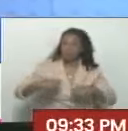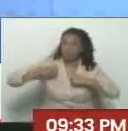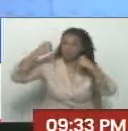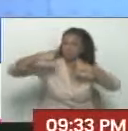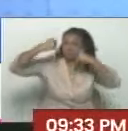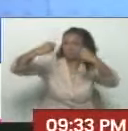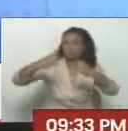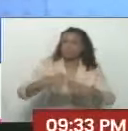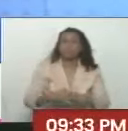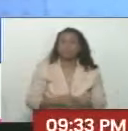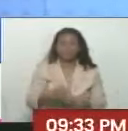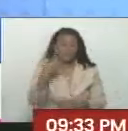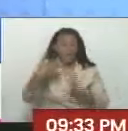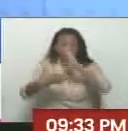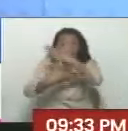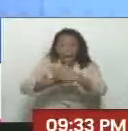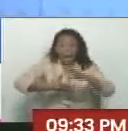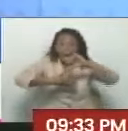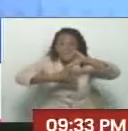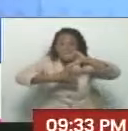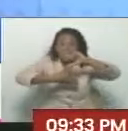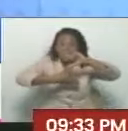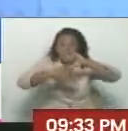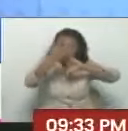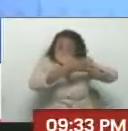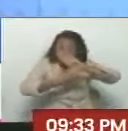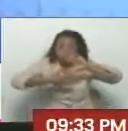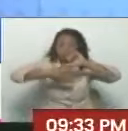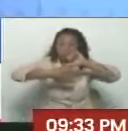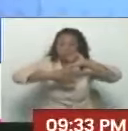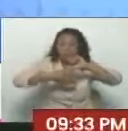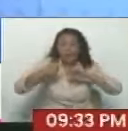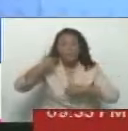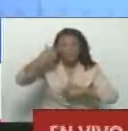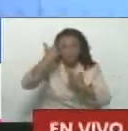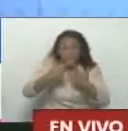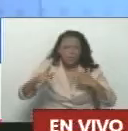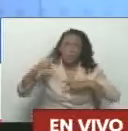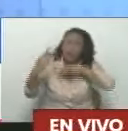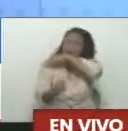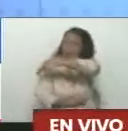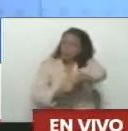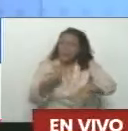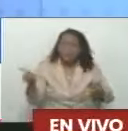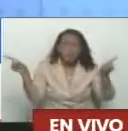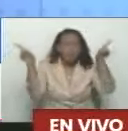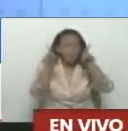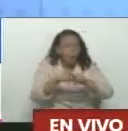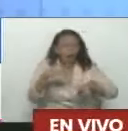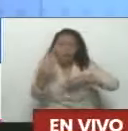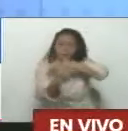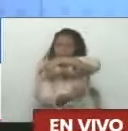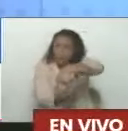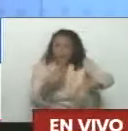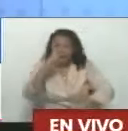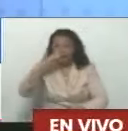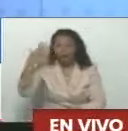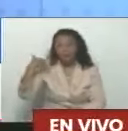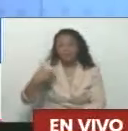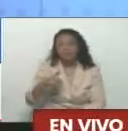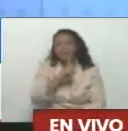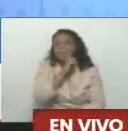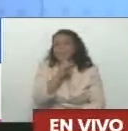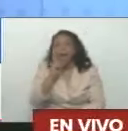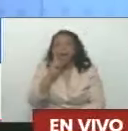Venezuela, de América, la independencia. Bolívar quiso hacer una revolución que en la época se llamaba